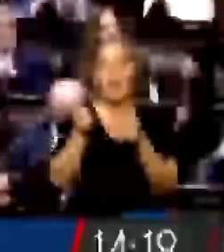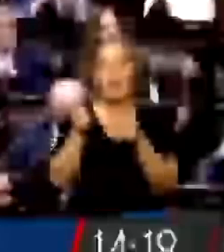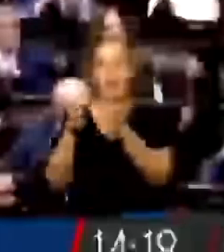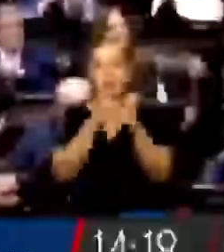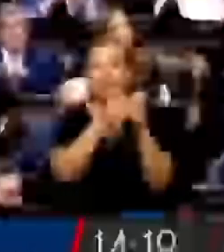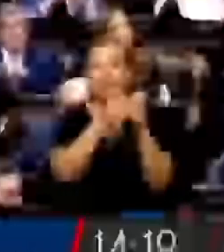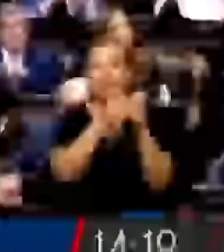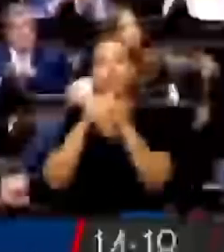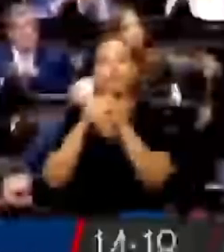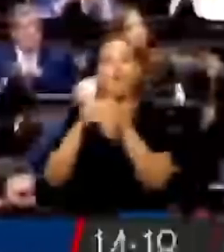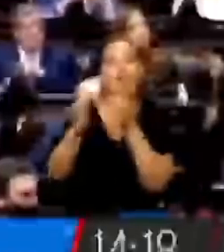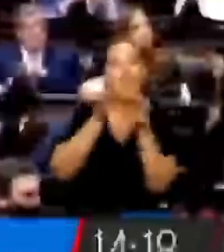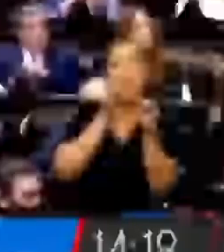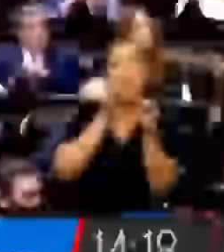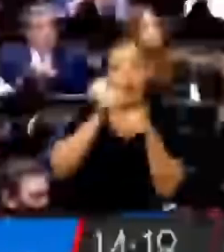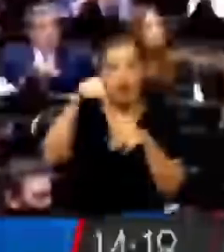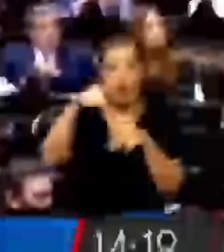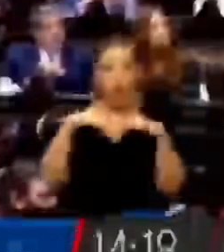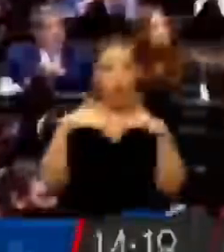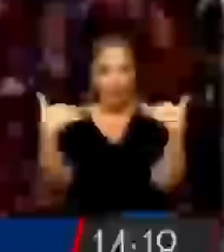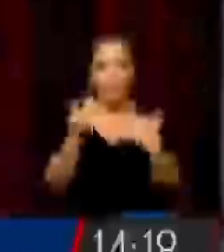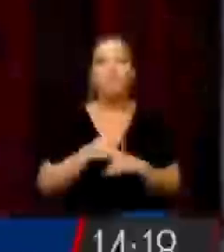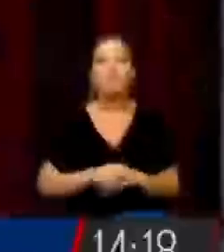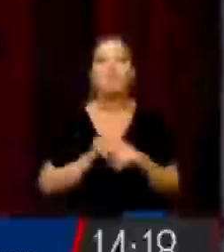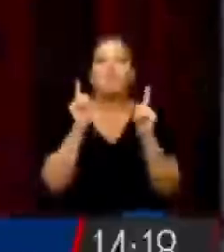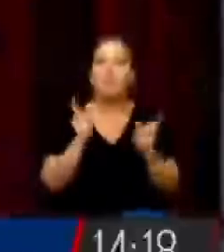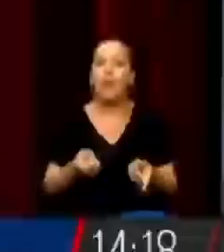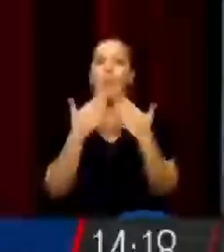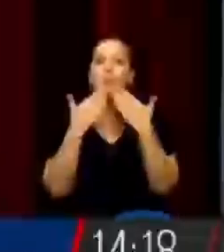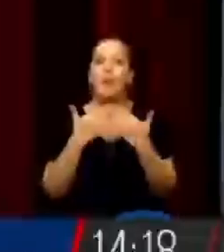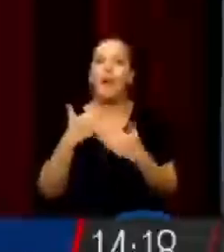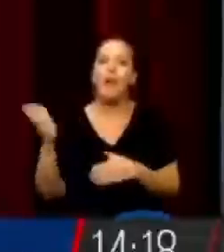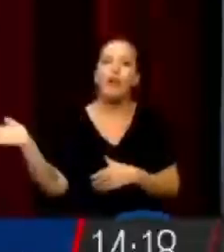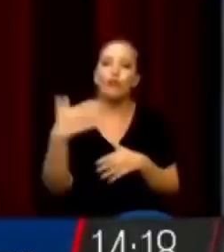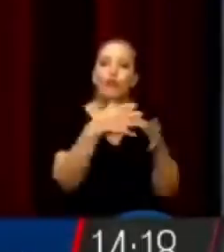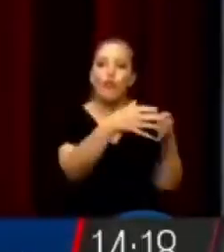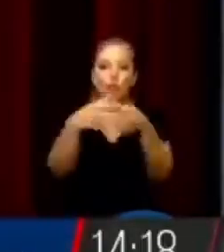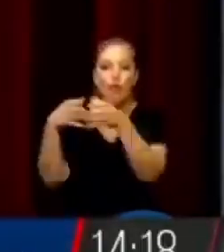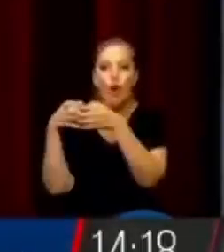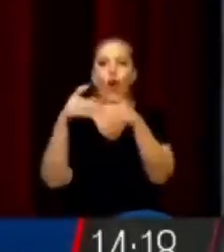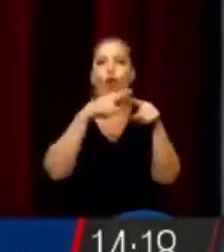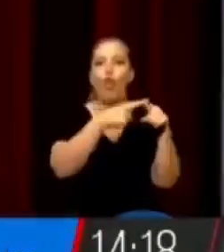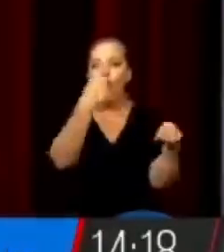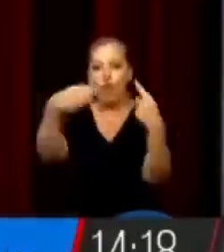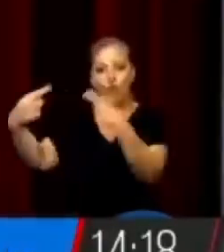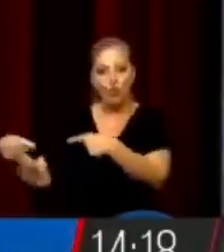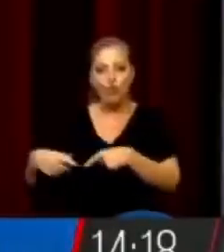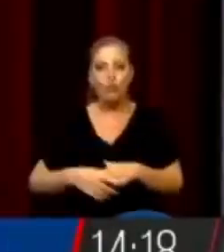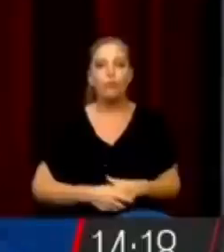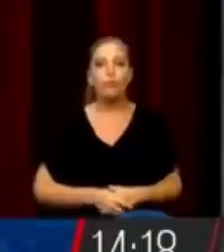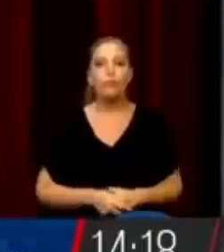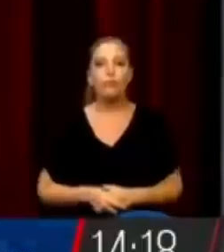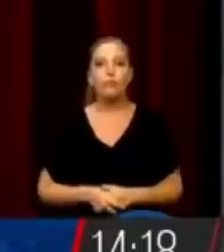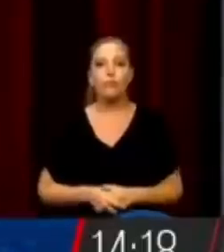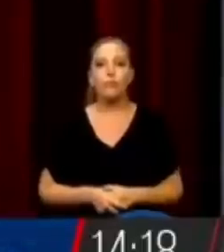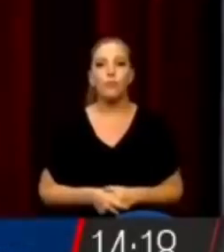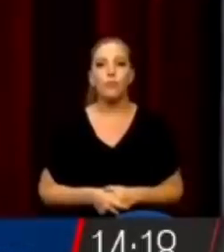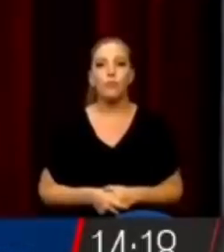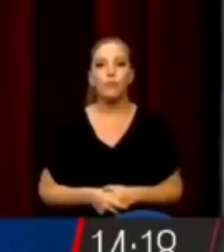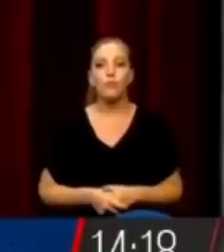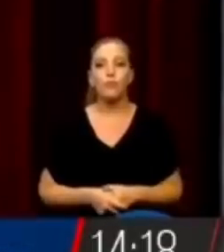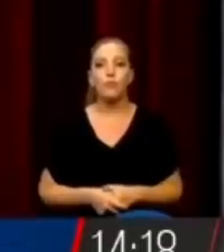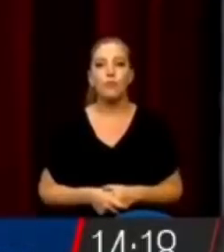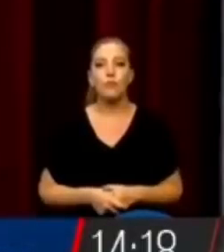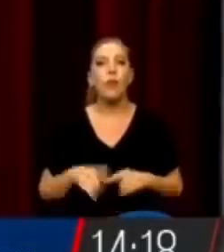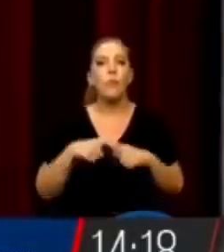consenso en el gobierno. Tienen que votar como bloque, si no nosotros no vamos. Tampoco es responsable sobre el acuerdo con el fondo, porque ¿por qué tiene que